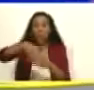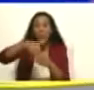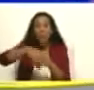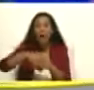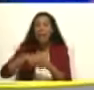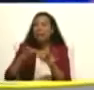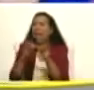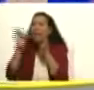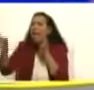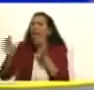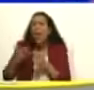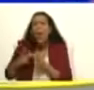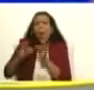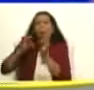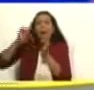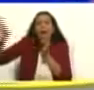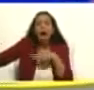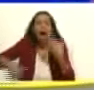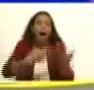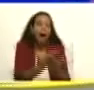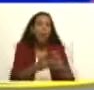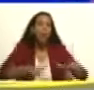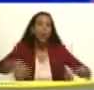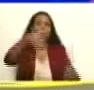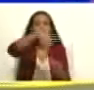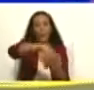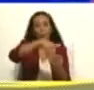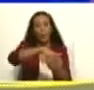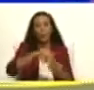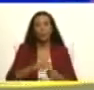de cualquier rincón hasta su centro de votación.